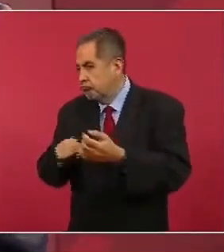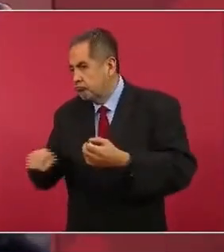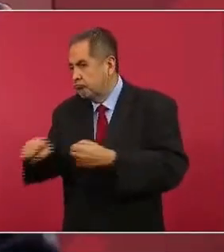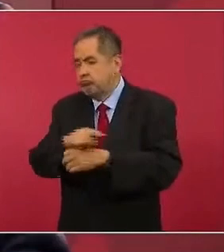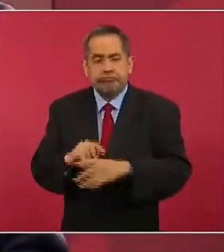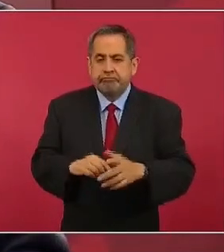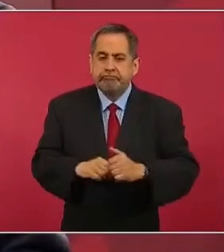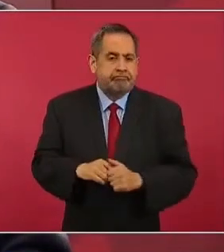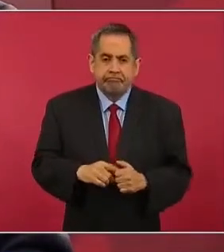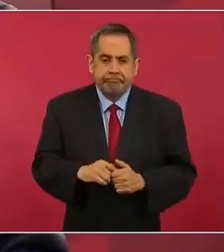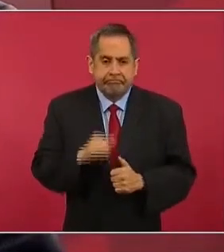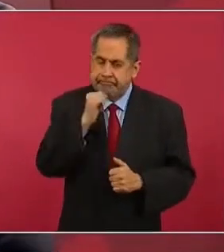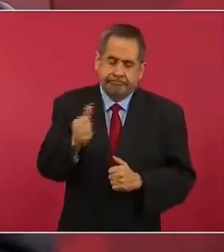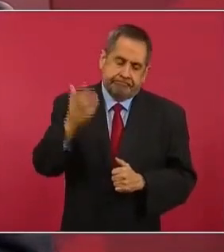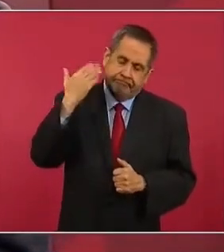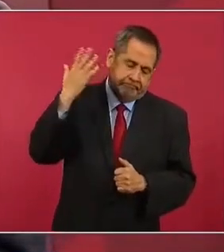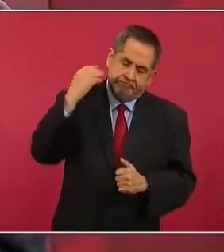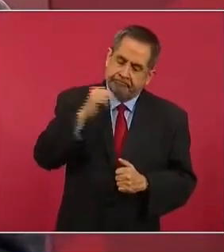para proteger al pueblo